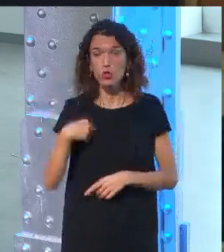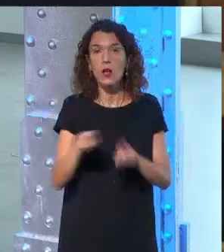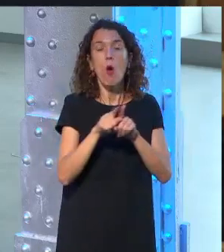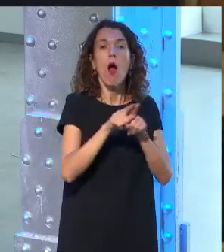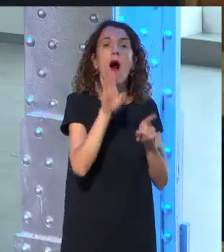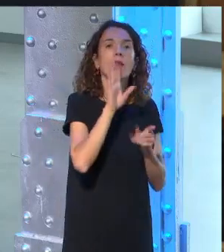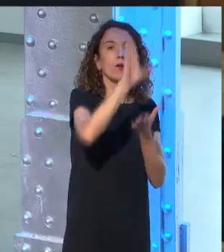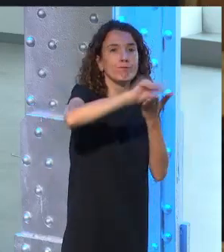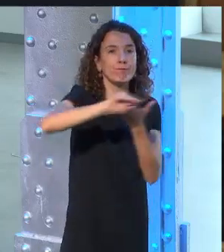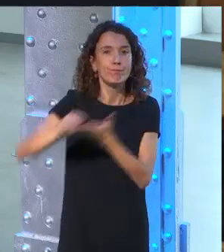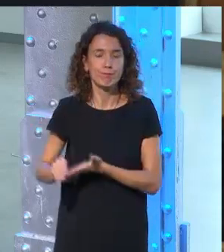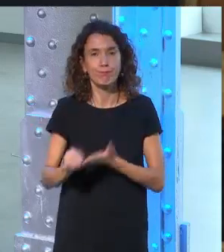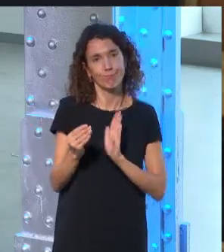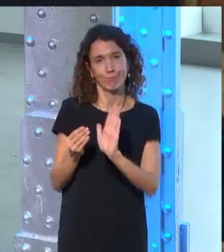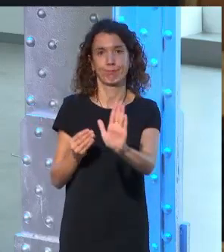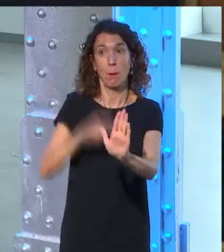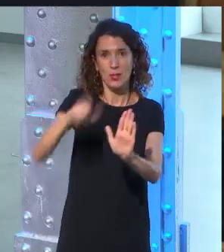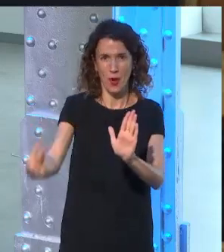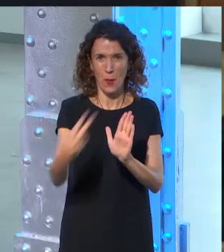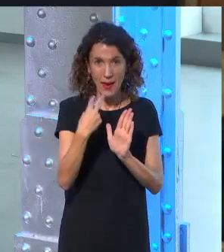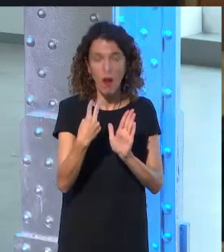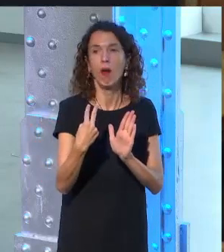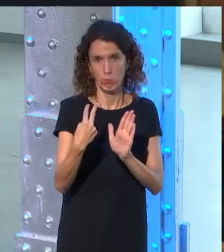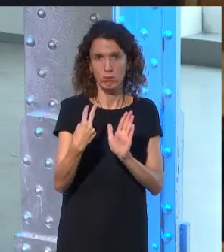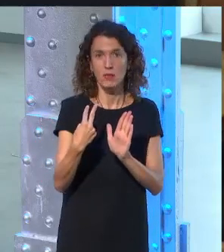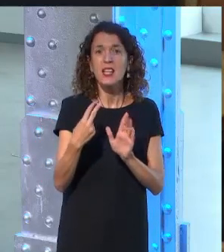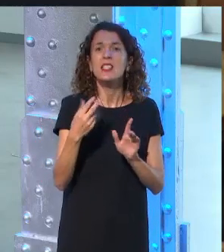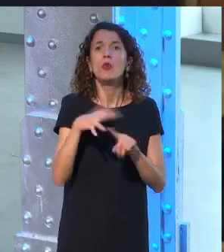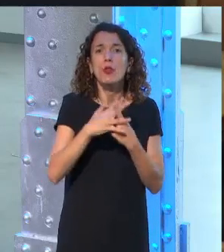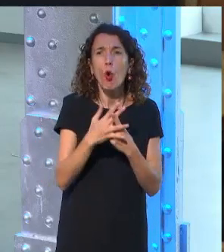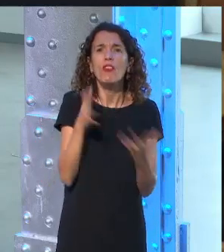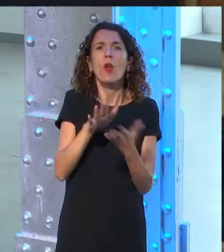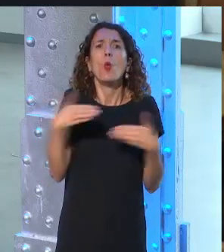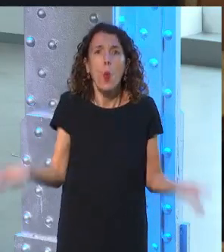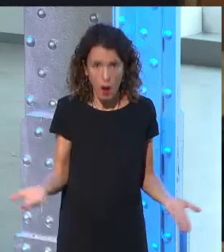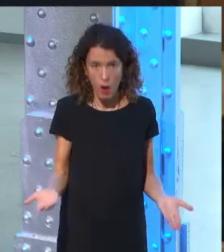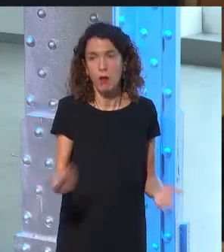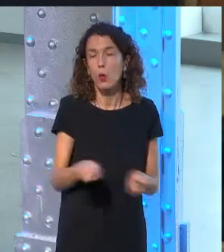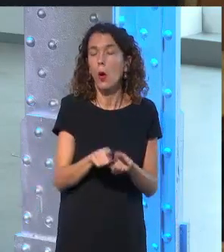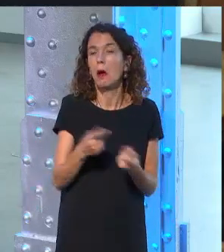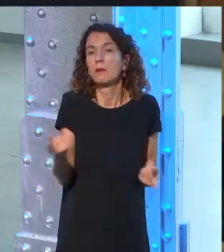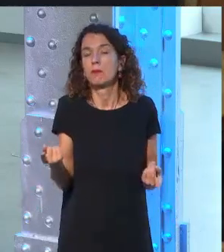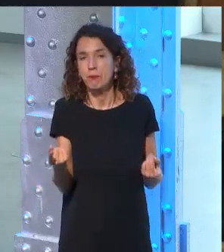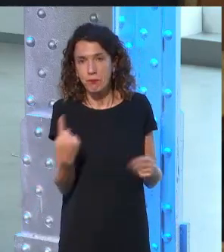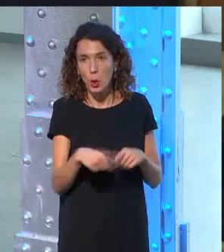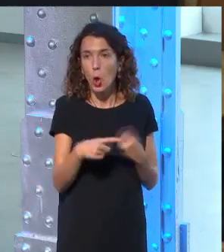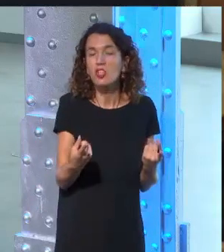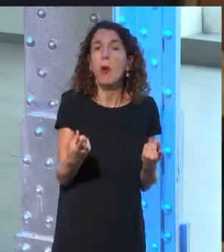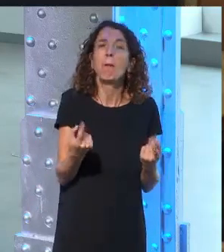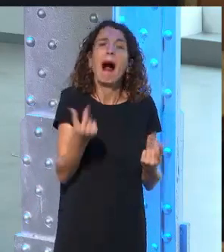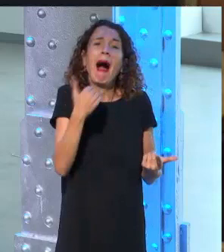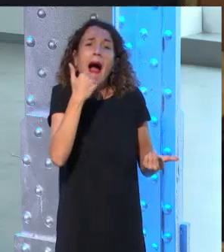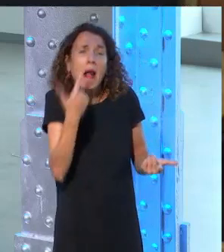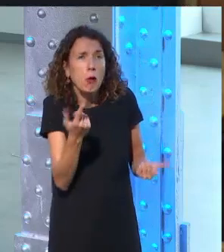puntos y que la gente vea a qué nos estamos enfrentando. Que pases de ver esas pequeñas